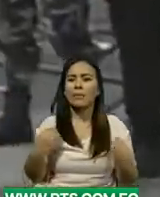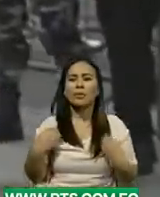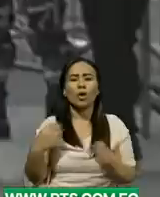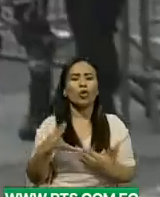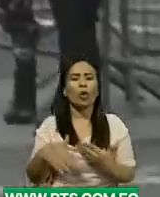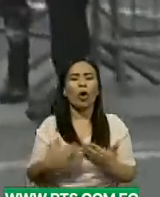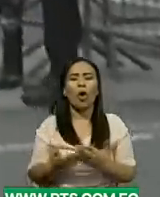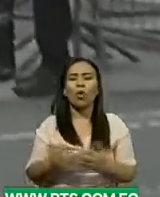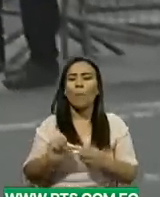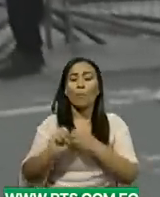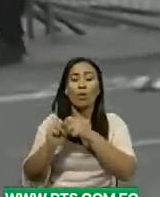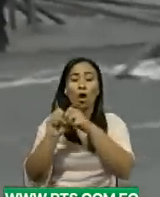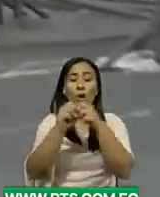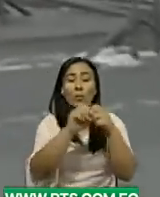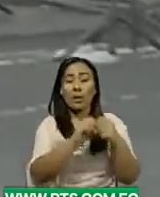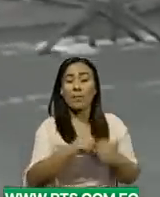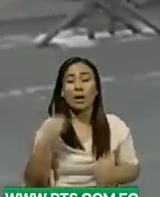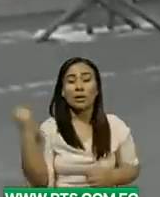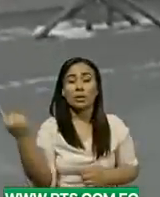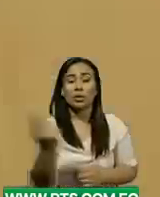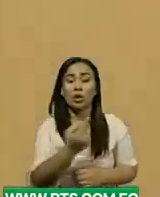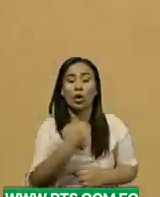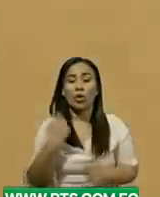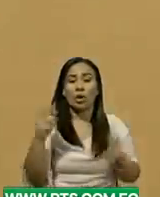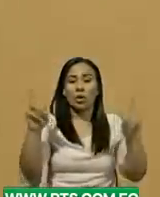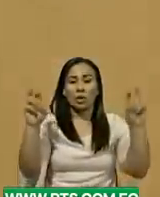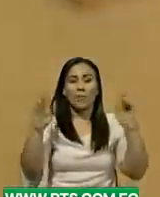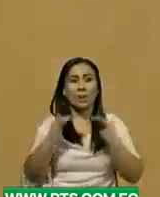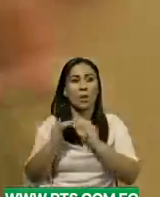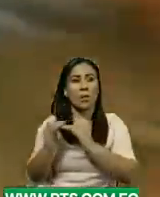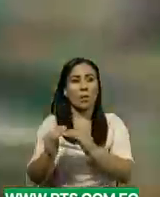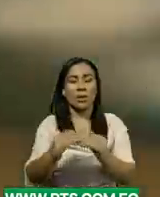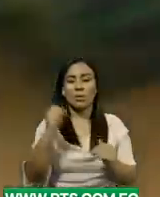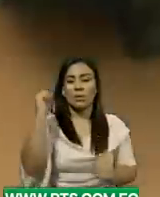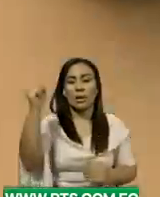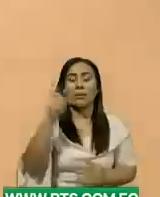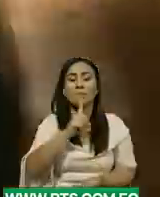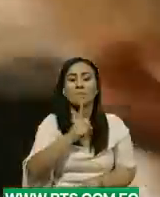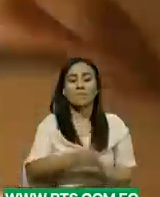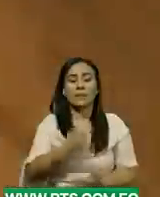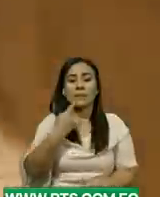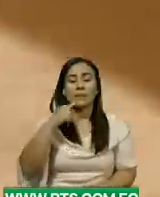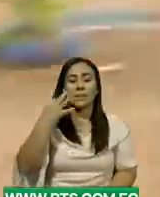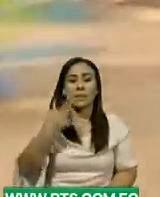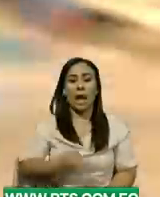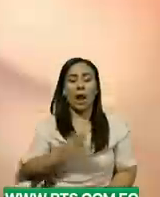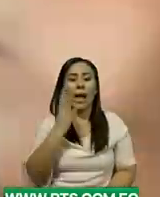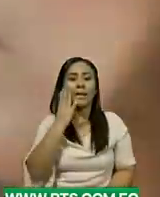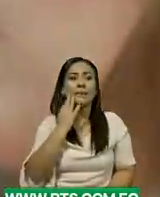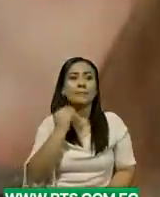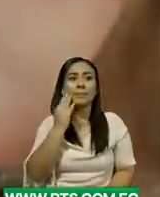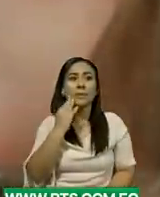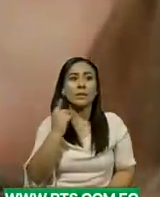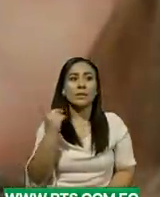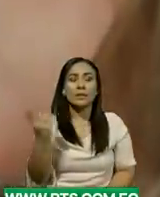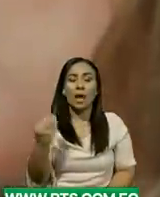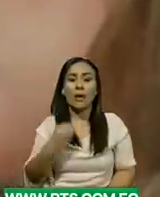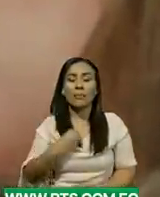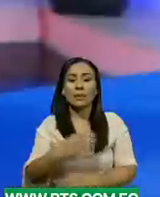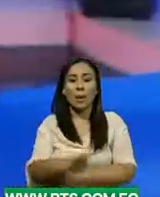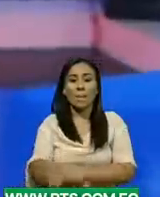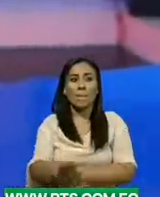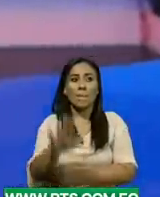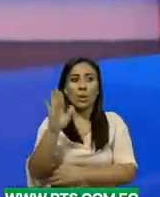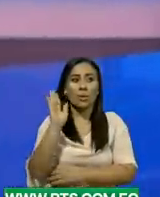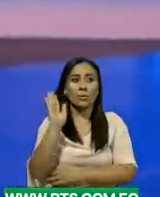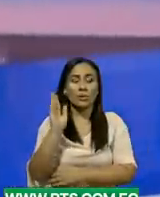las incidencias que se generen en torno a esta fiesta democrática, con la credibilidad, experiencia, pasión y sobre todo compromiso que